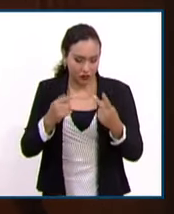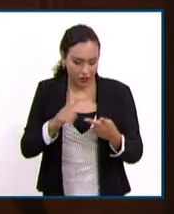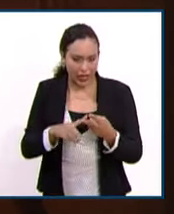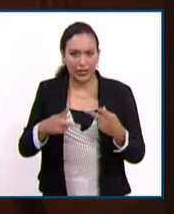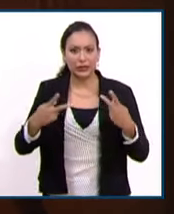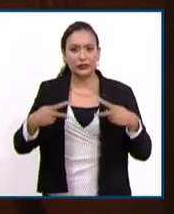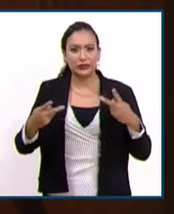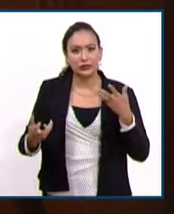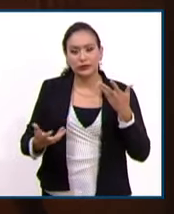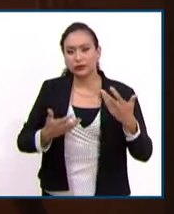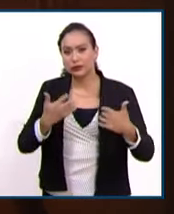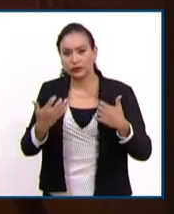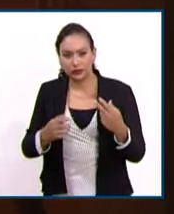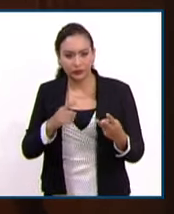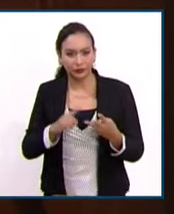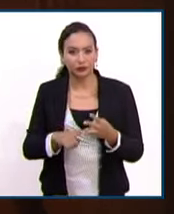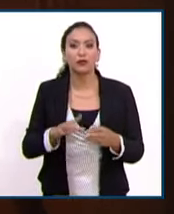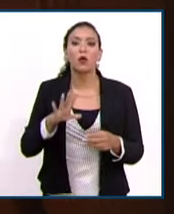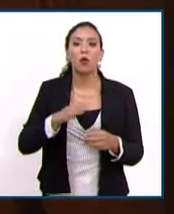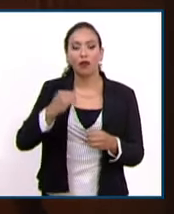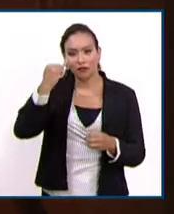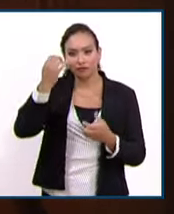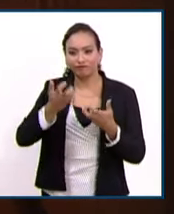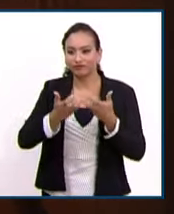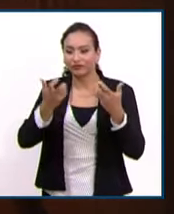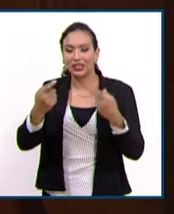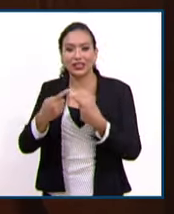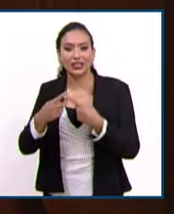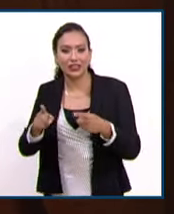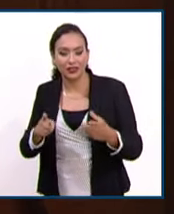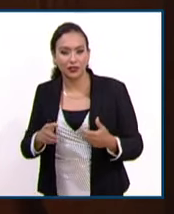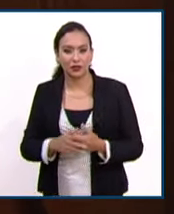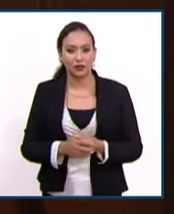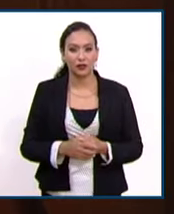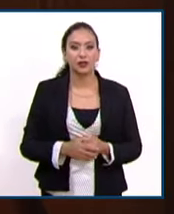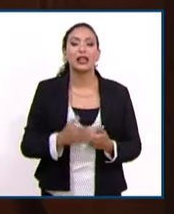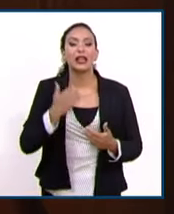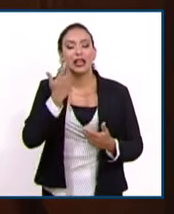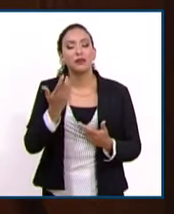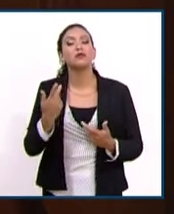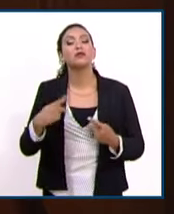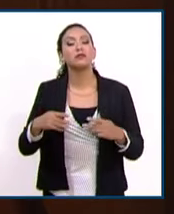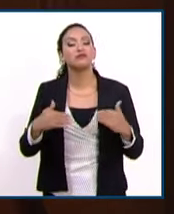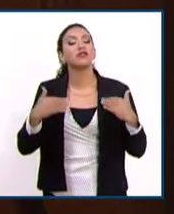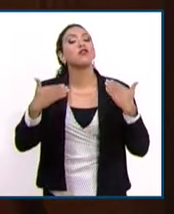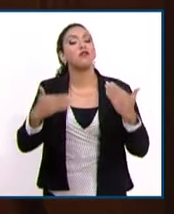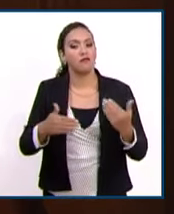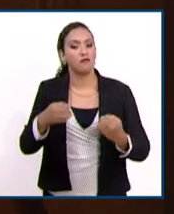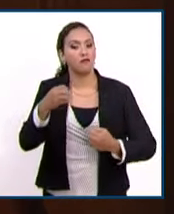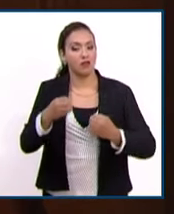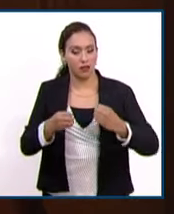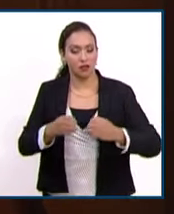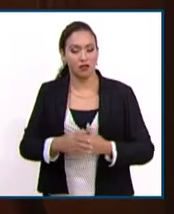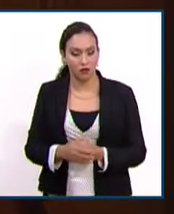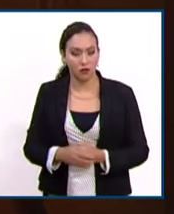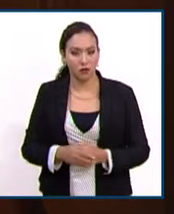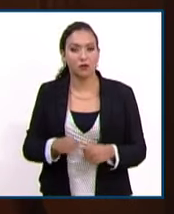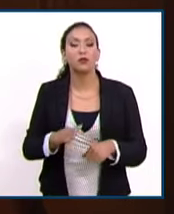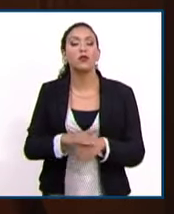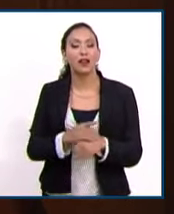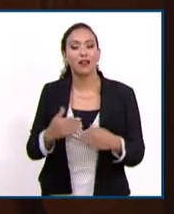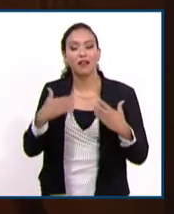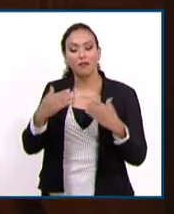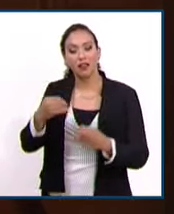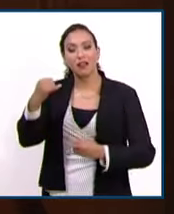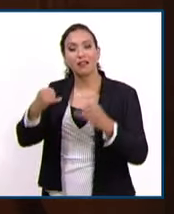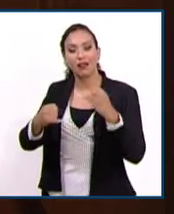desesperanza o polarización, hay que sumar una minada confianza de la sociedad respecto de la capacidad